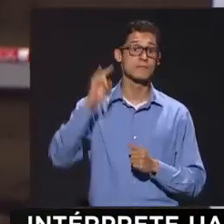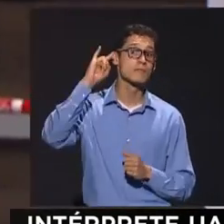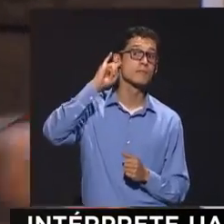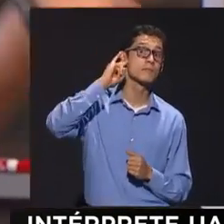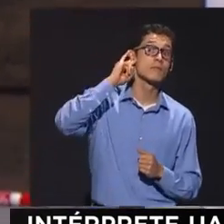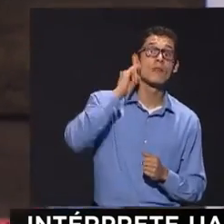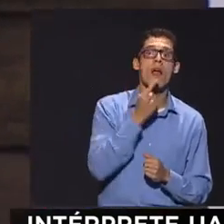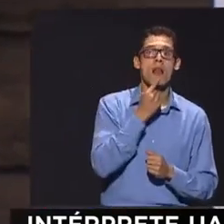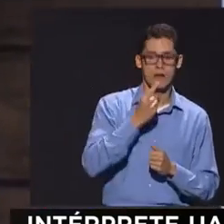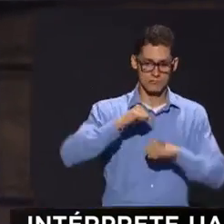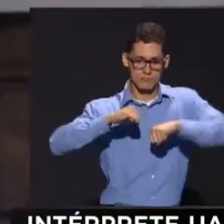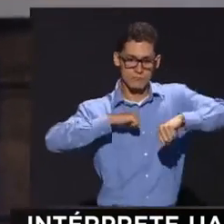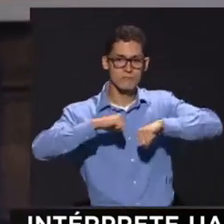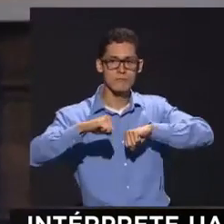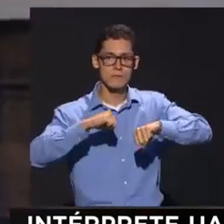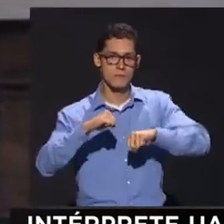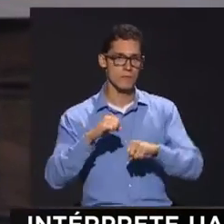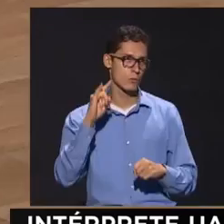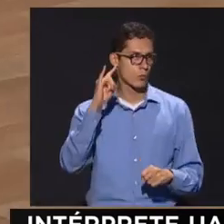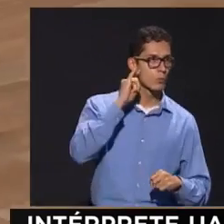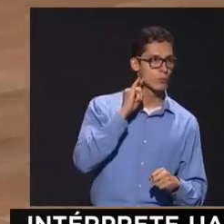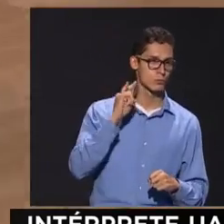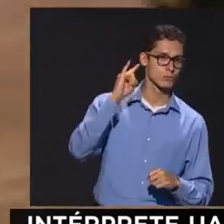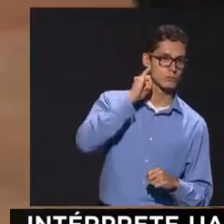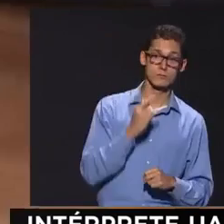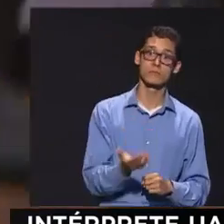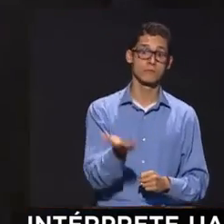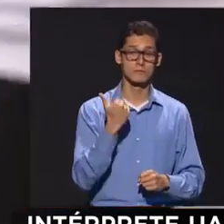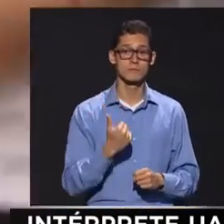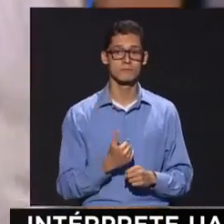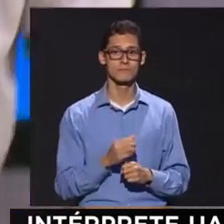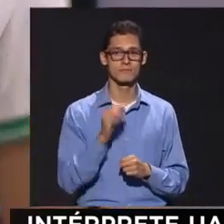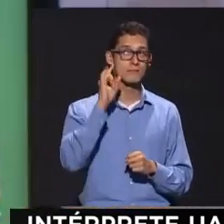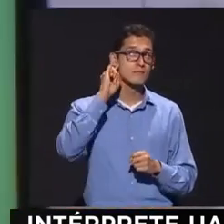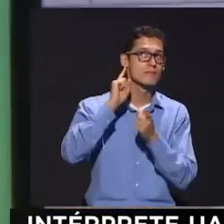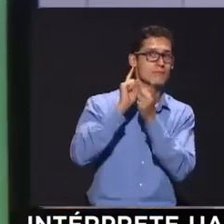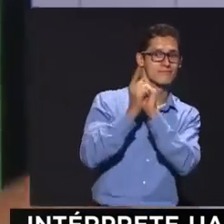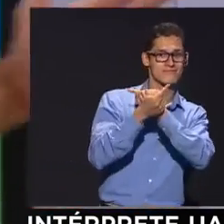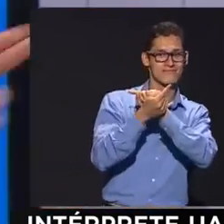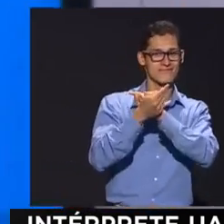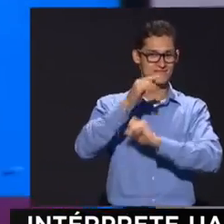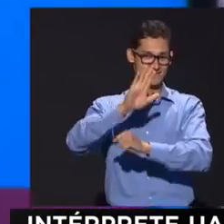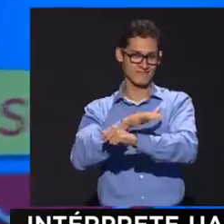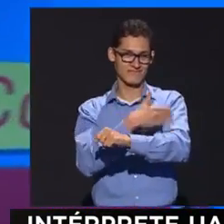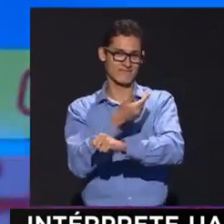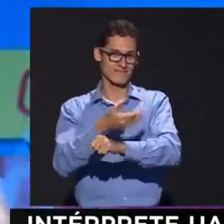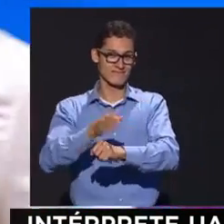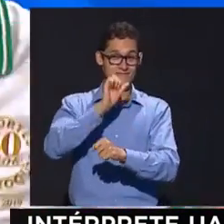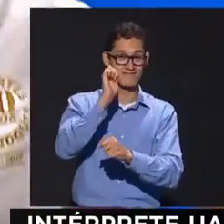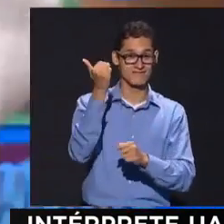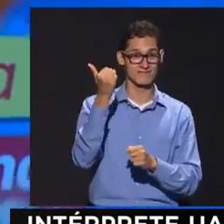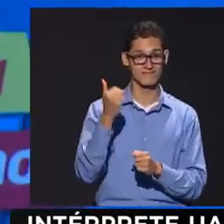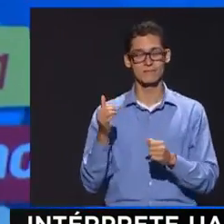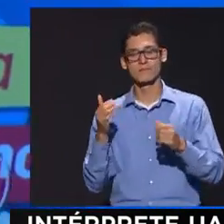sí mejor que te pasen muchas razones para amor tu